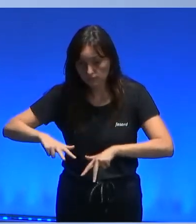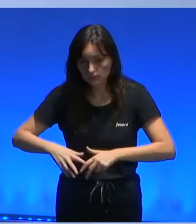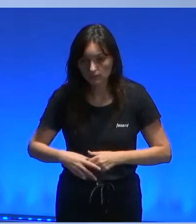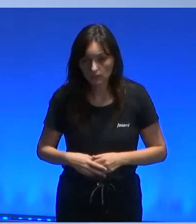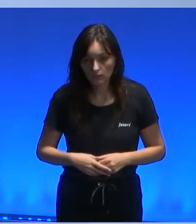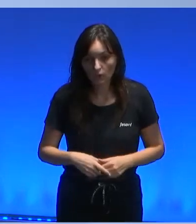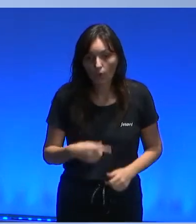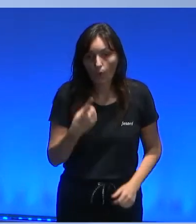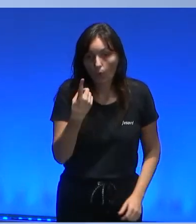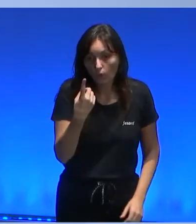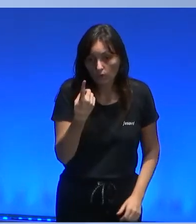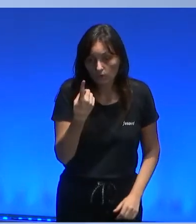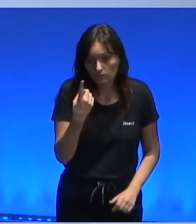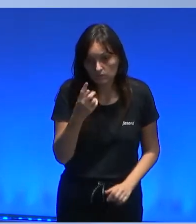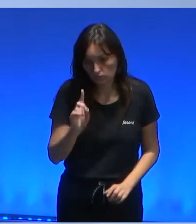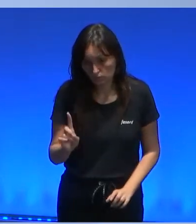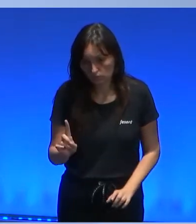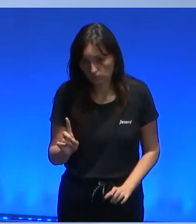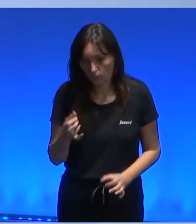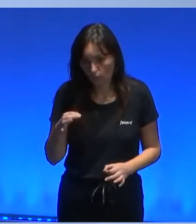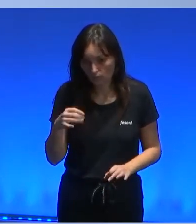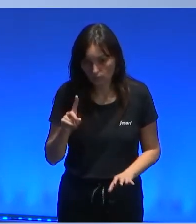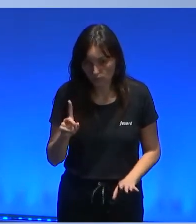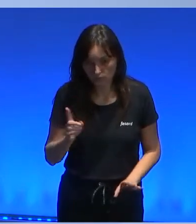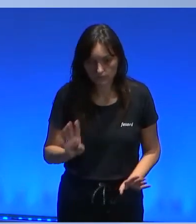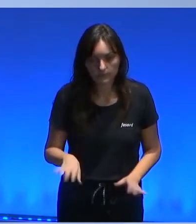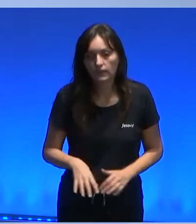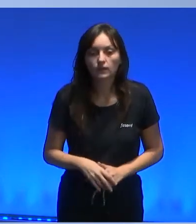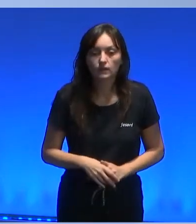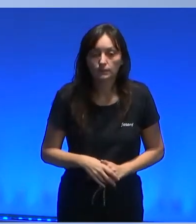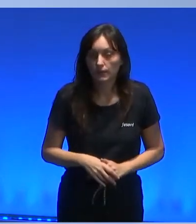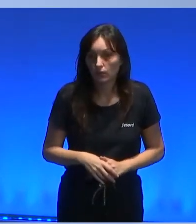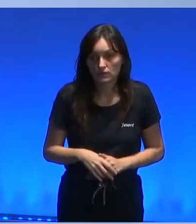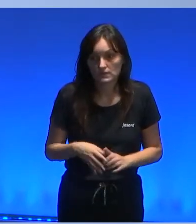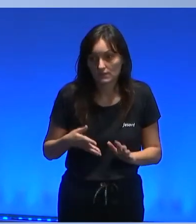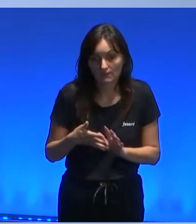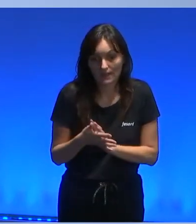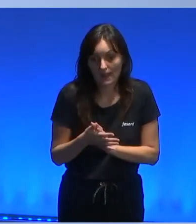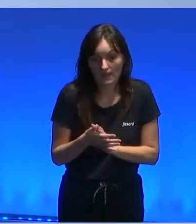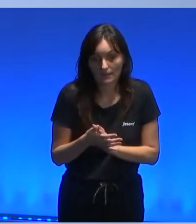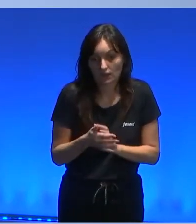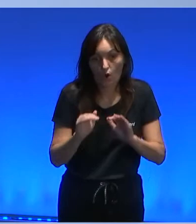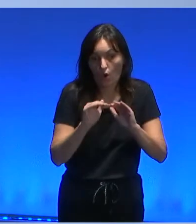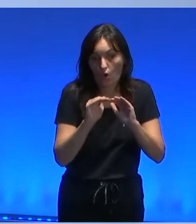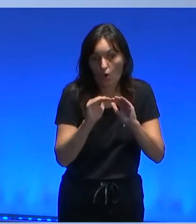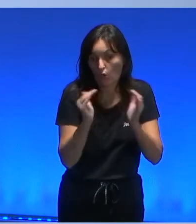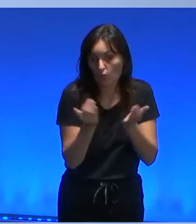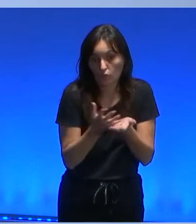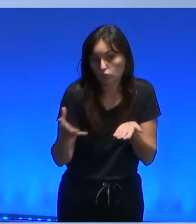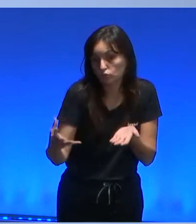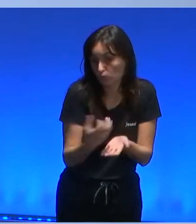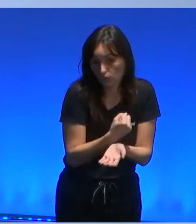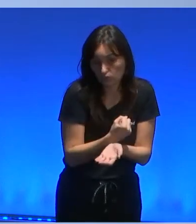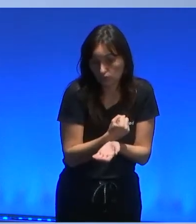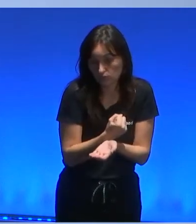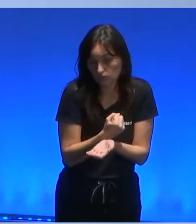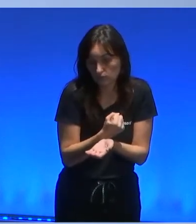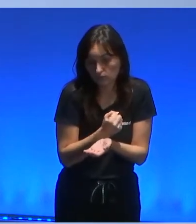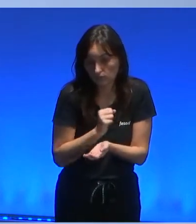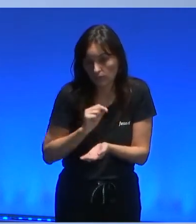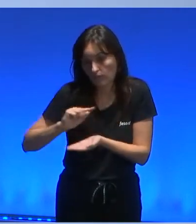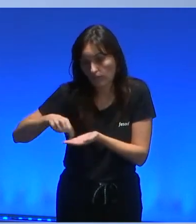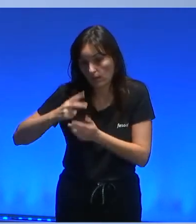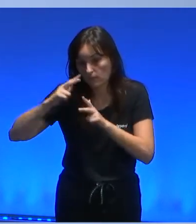Menos unos, pero el tema fundamental es que prácticamente todos los asumieron.